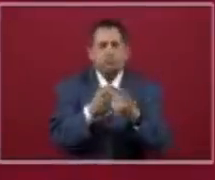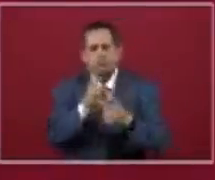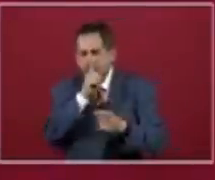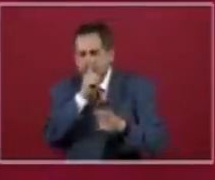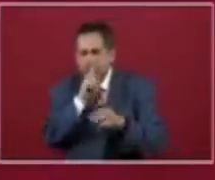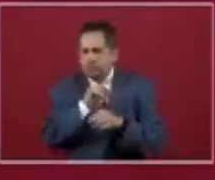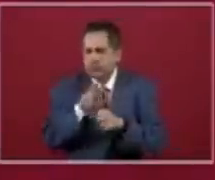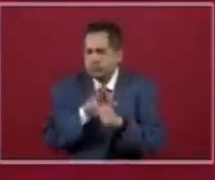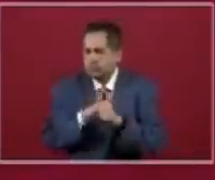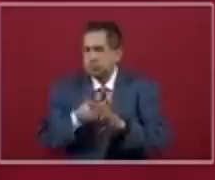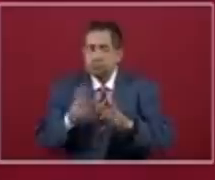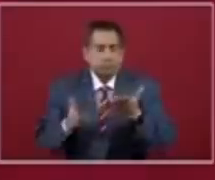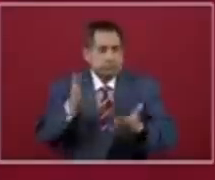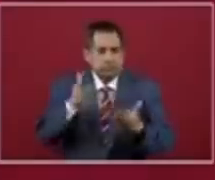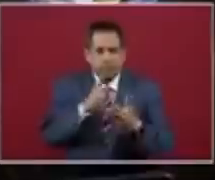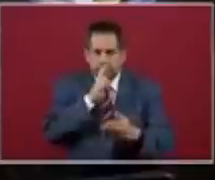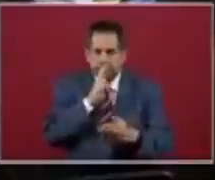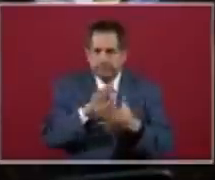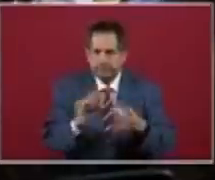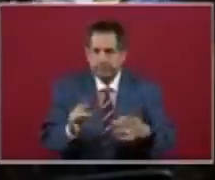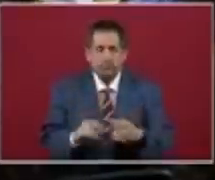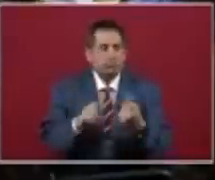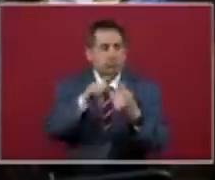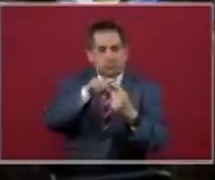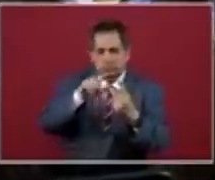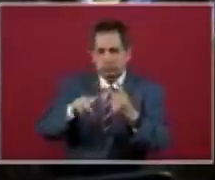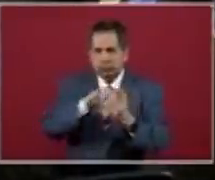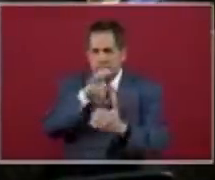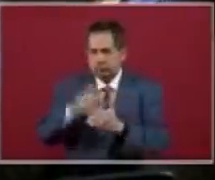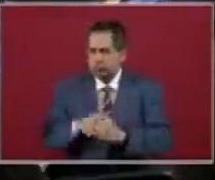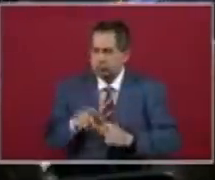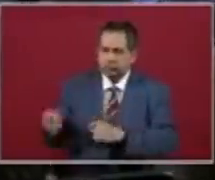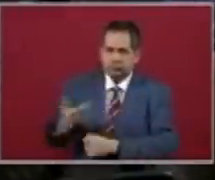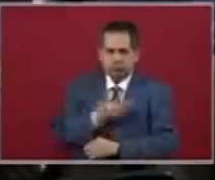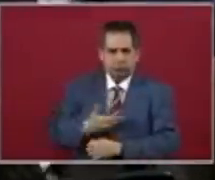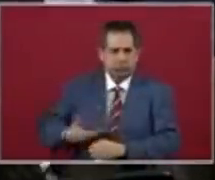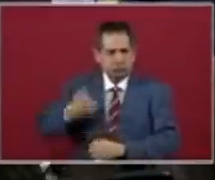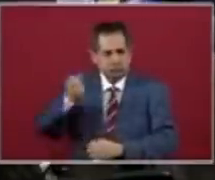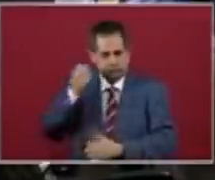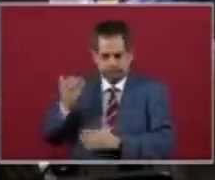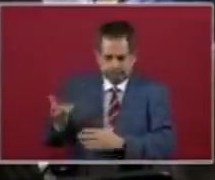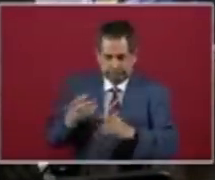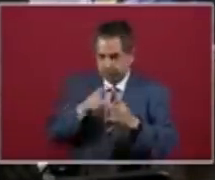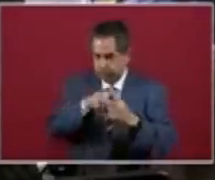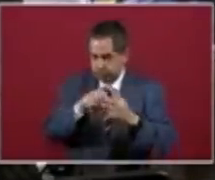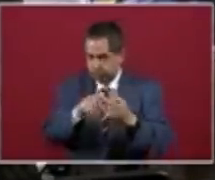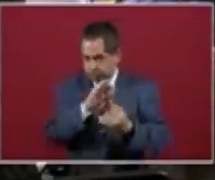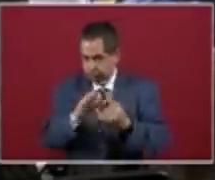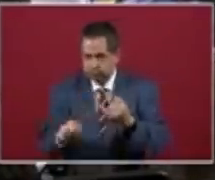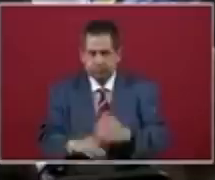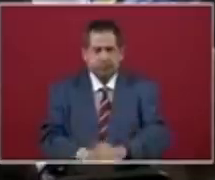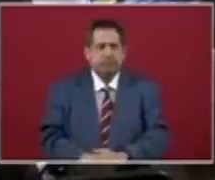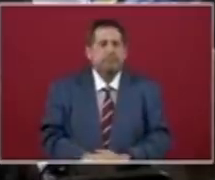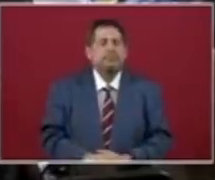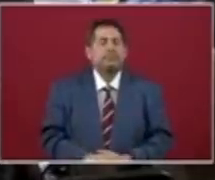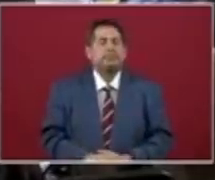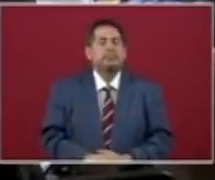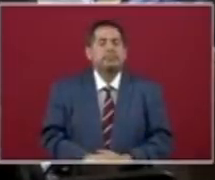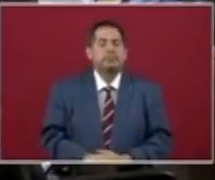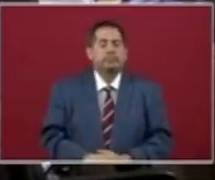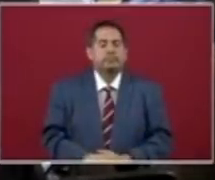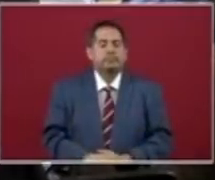otra. Si les parece, dos, y ya dejamos al presidente su conferencia. ¿Sí? Allá atrás. ¿Sí estás haciendo?